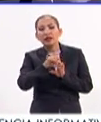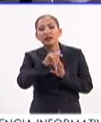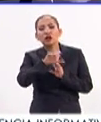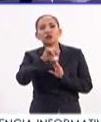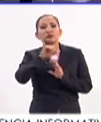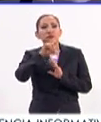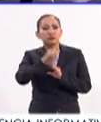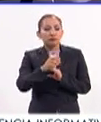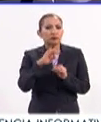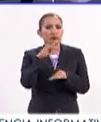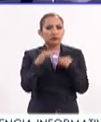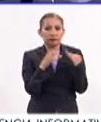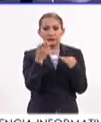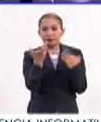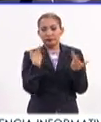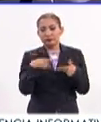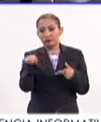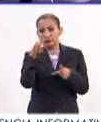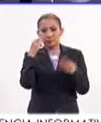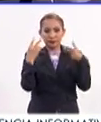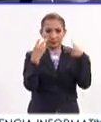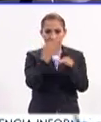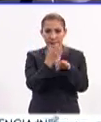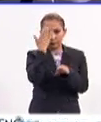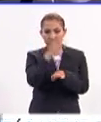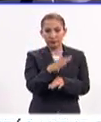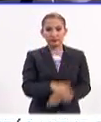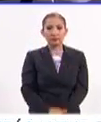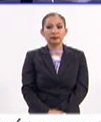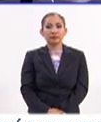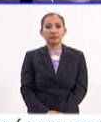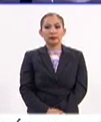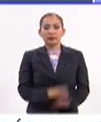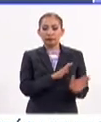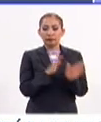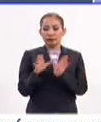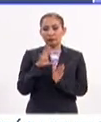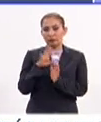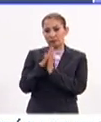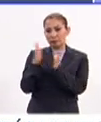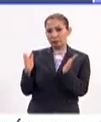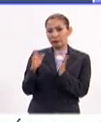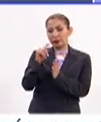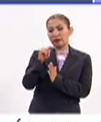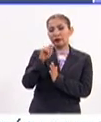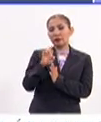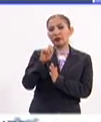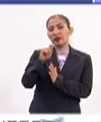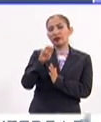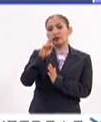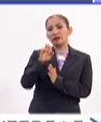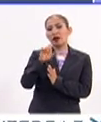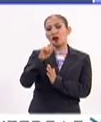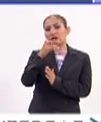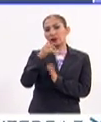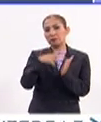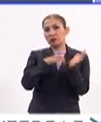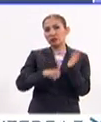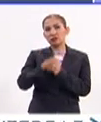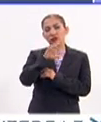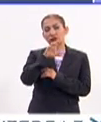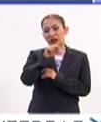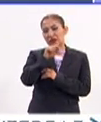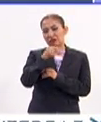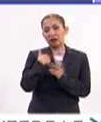Cosío Villegas, todas estas personas que nos están viendo y quieran saber más. Bueno, por un lado está su tetralogía que ya mencioné de los años 70 de